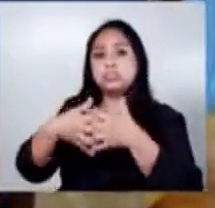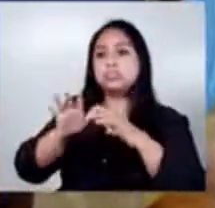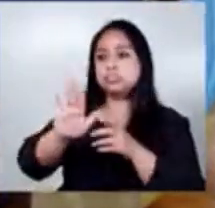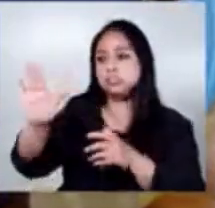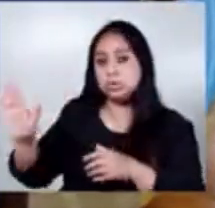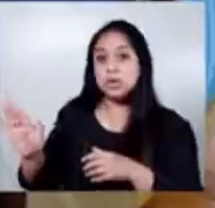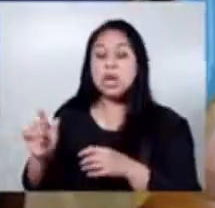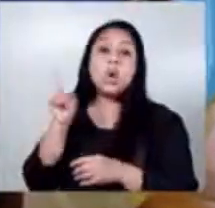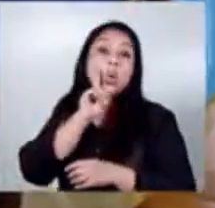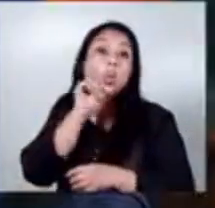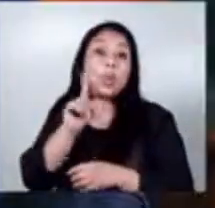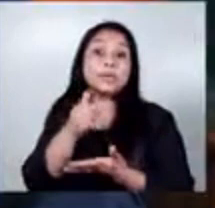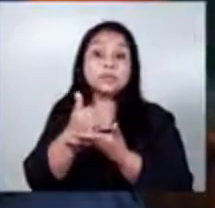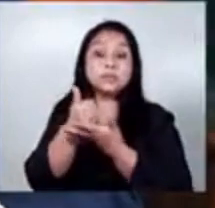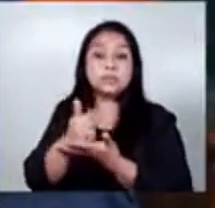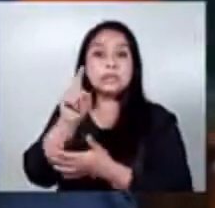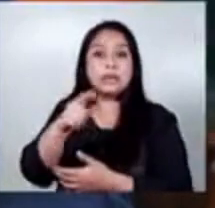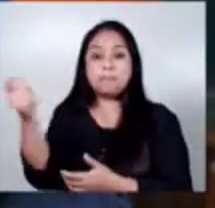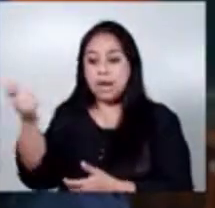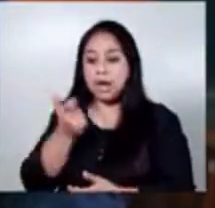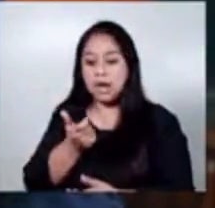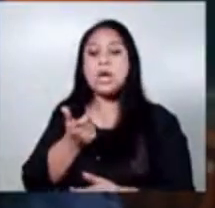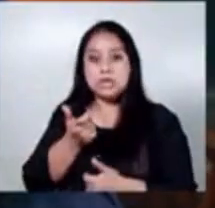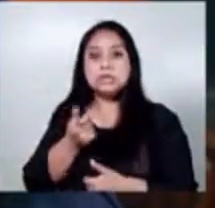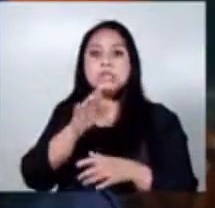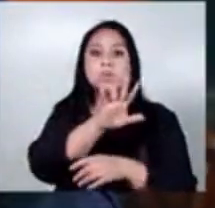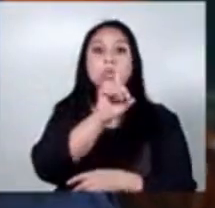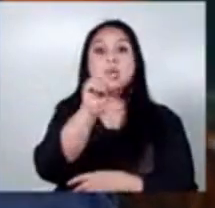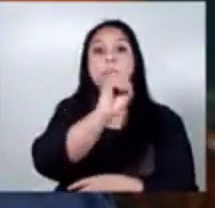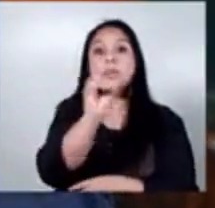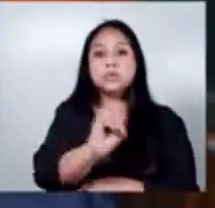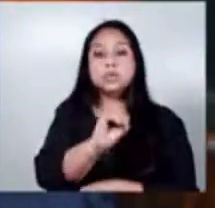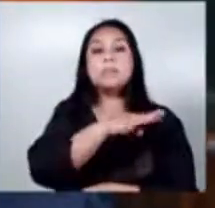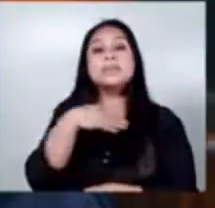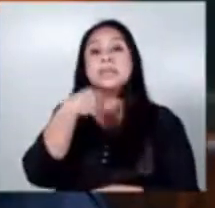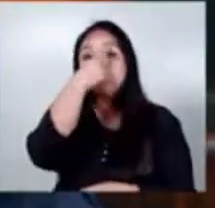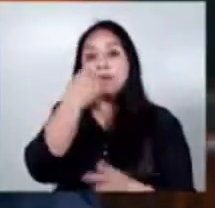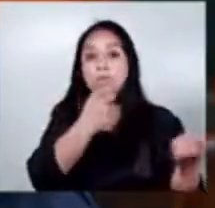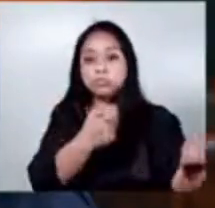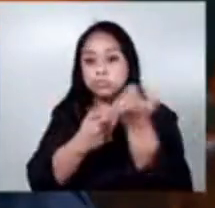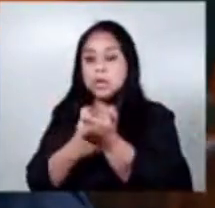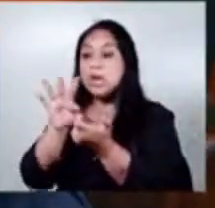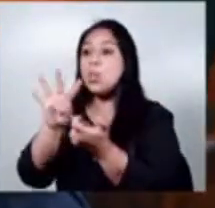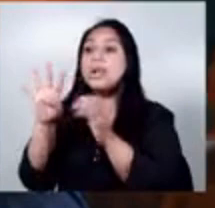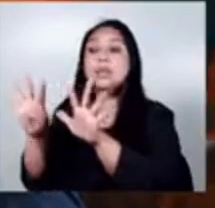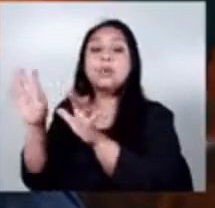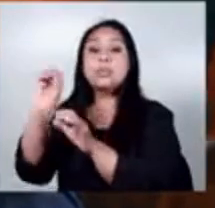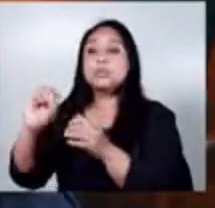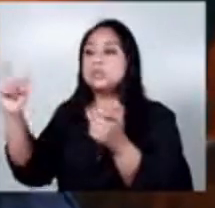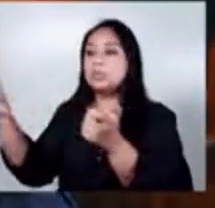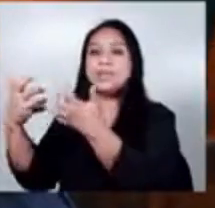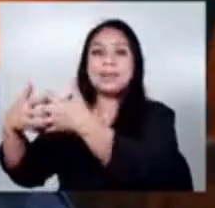el sector empresarial. Los jóvenes beneficiados deben ganar un sueldo subsidiado en un 51% por el Ministerio de Trabajo y